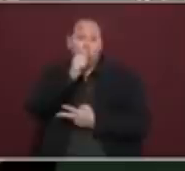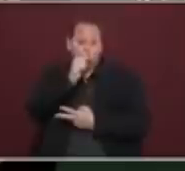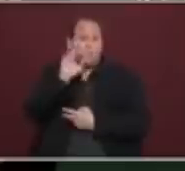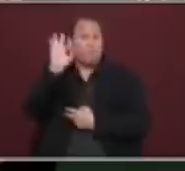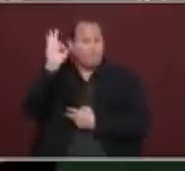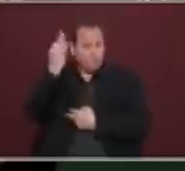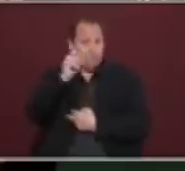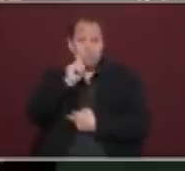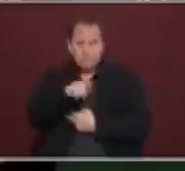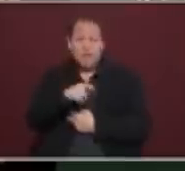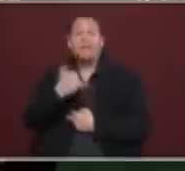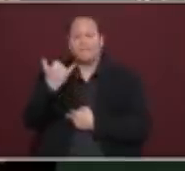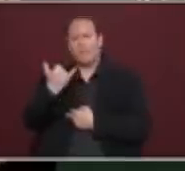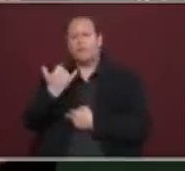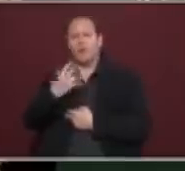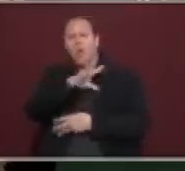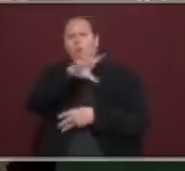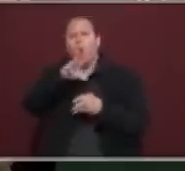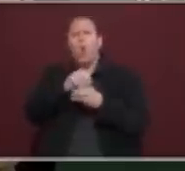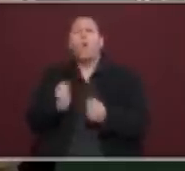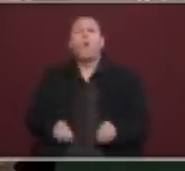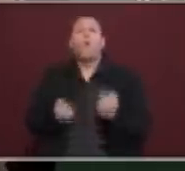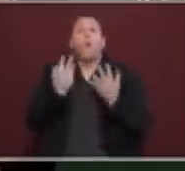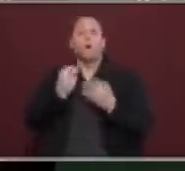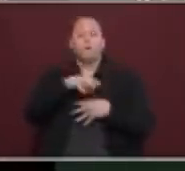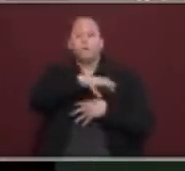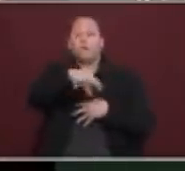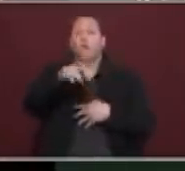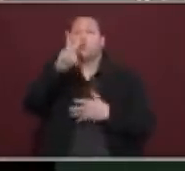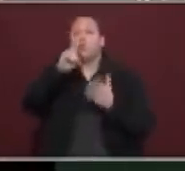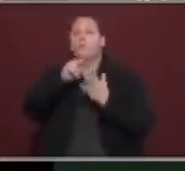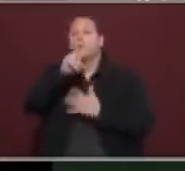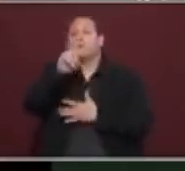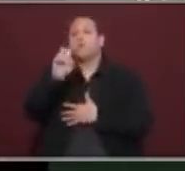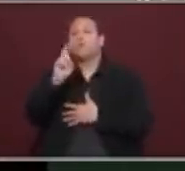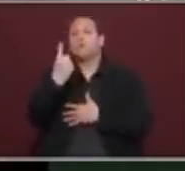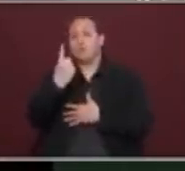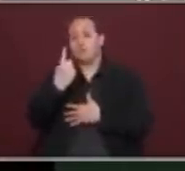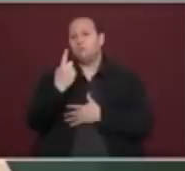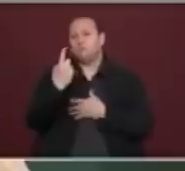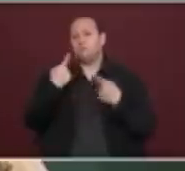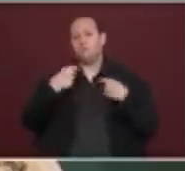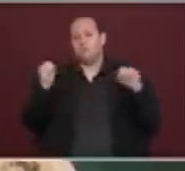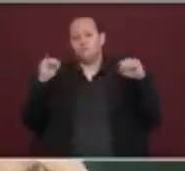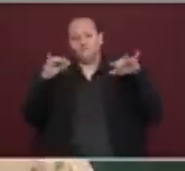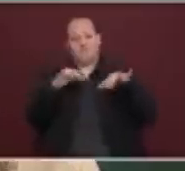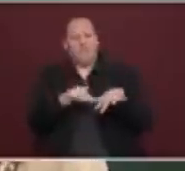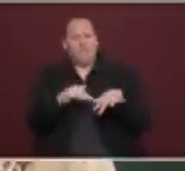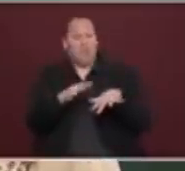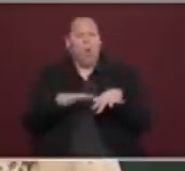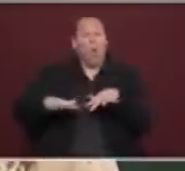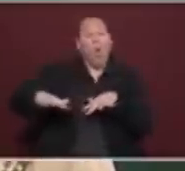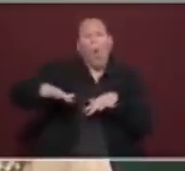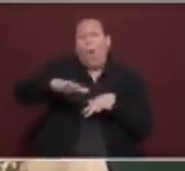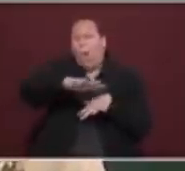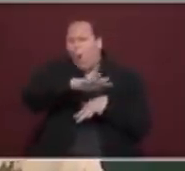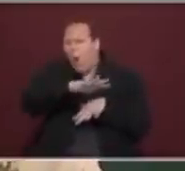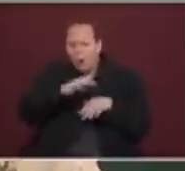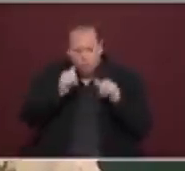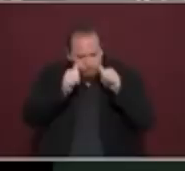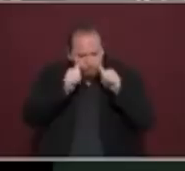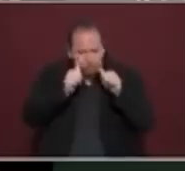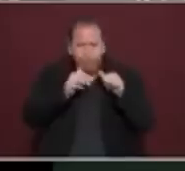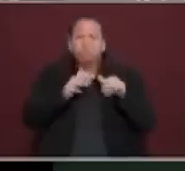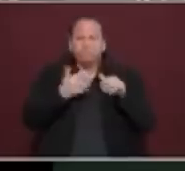y haciendo un total de dos mil 231 elementos todo este personal atiende está